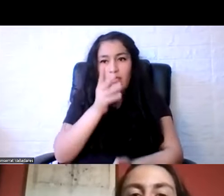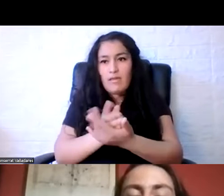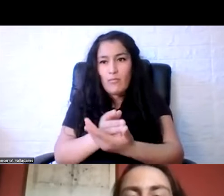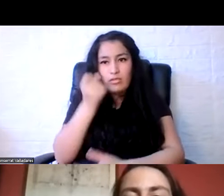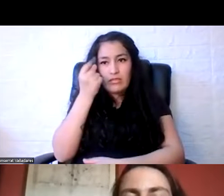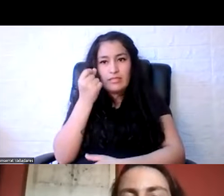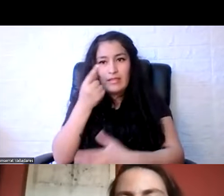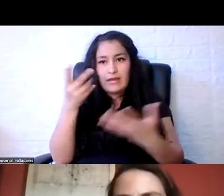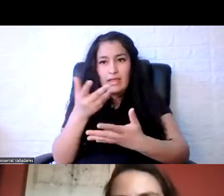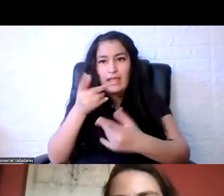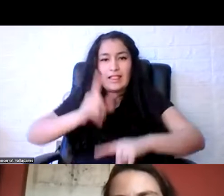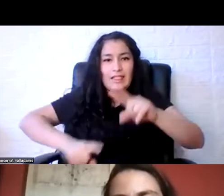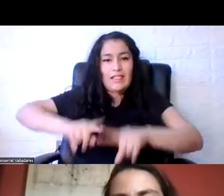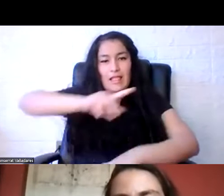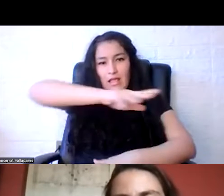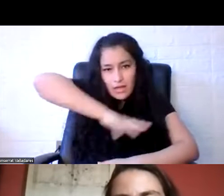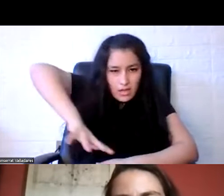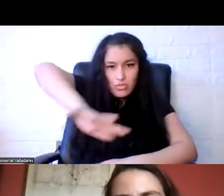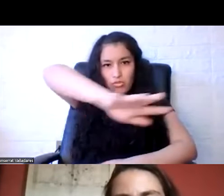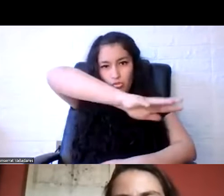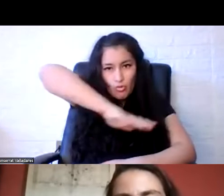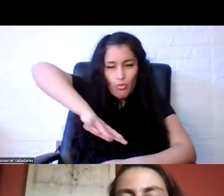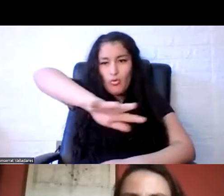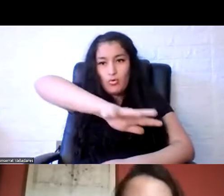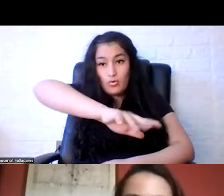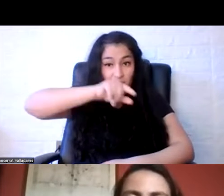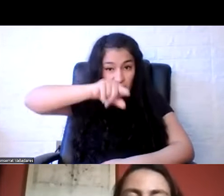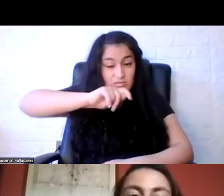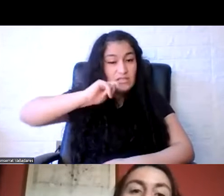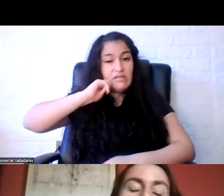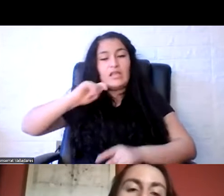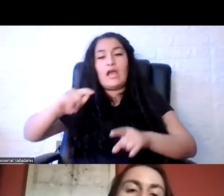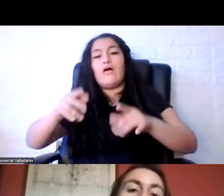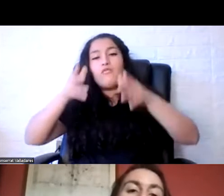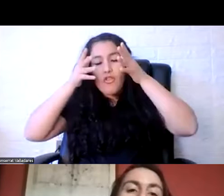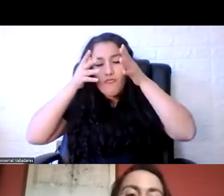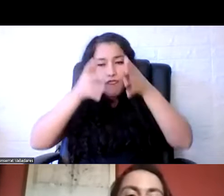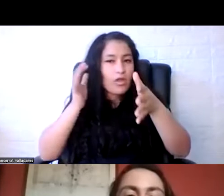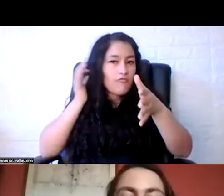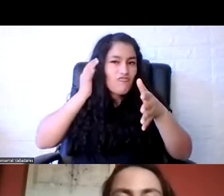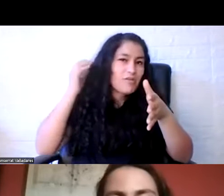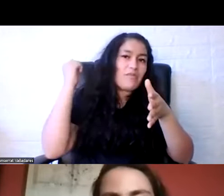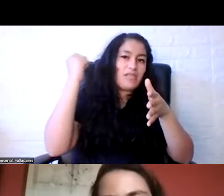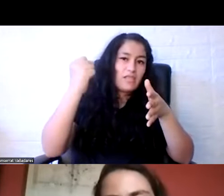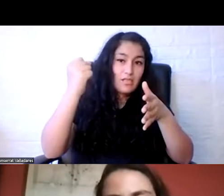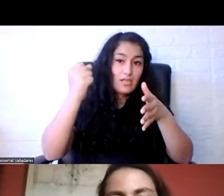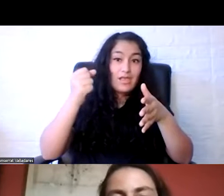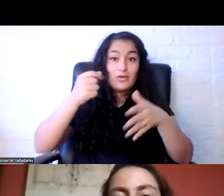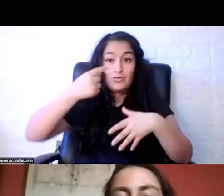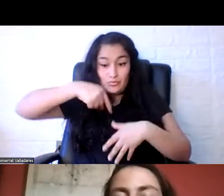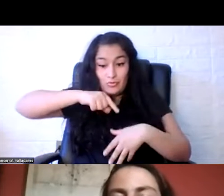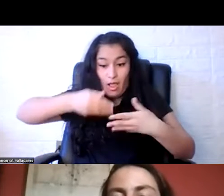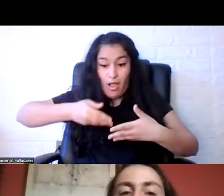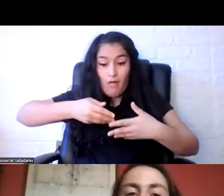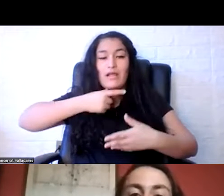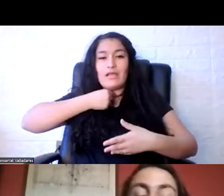es en sí una mirada, ¿no es cierto?, ecofeminista, que intentamos incorporarlo como investigadoras también, y que